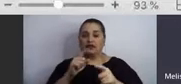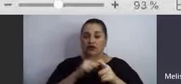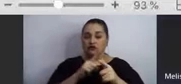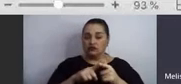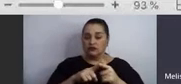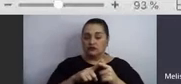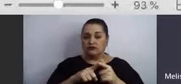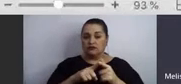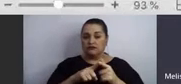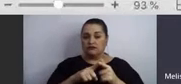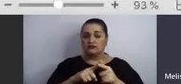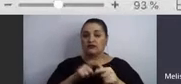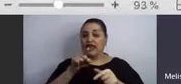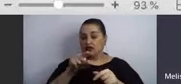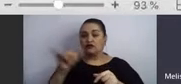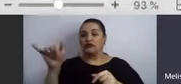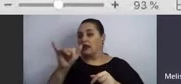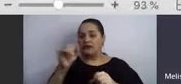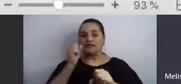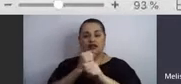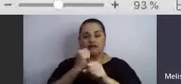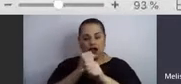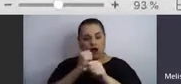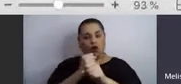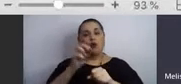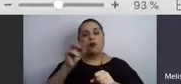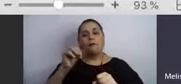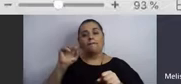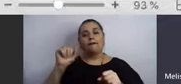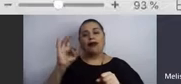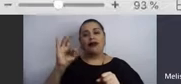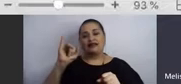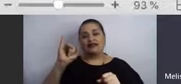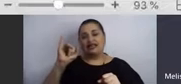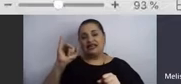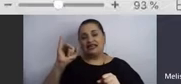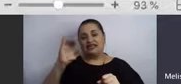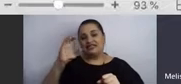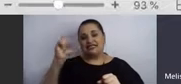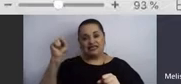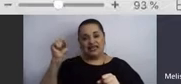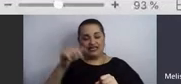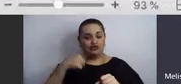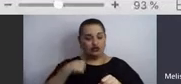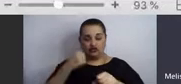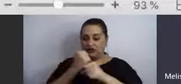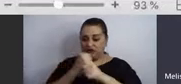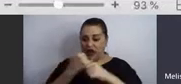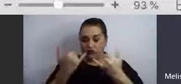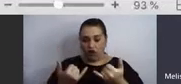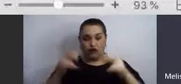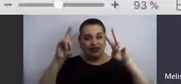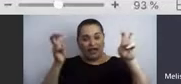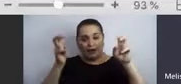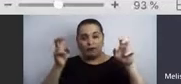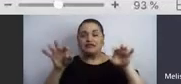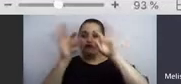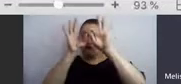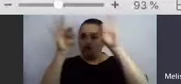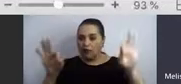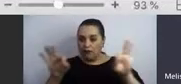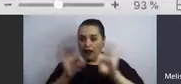Entonces, esto también se trabajó en matrices. Nosotros estamos revisando ahorita temas nada más de formato en las matrices